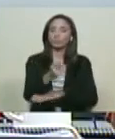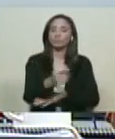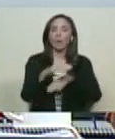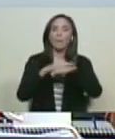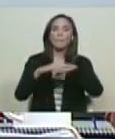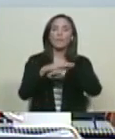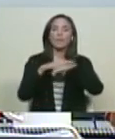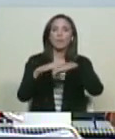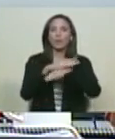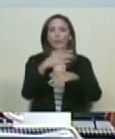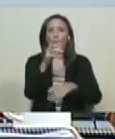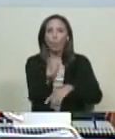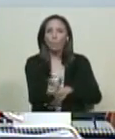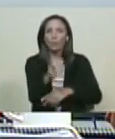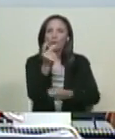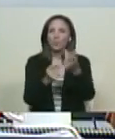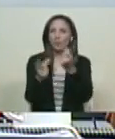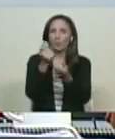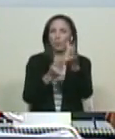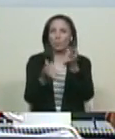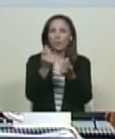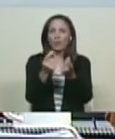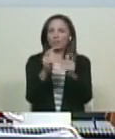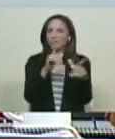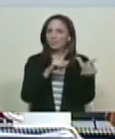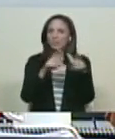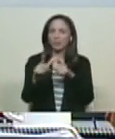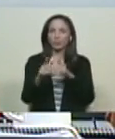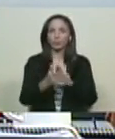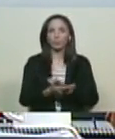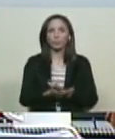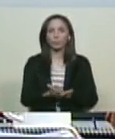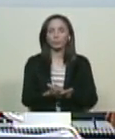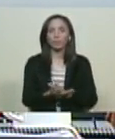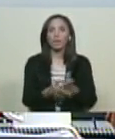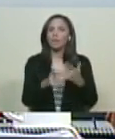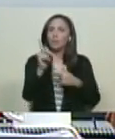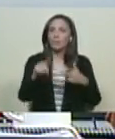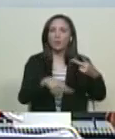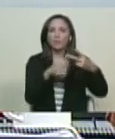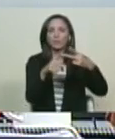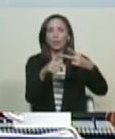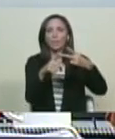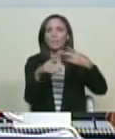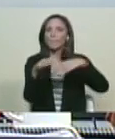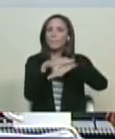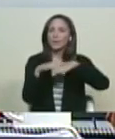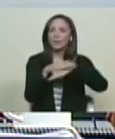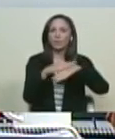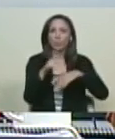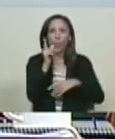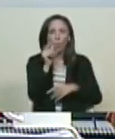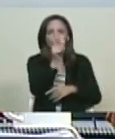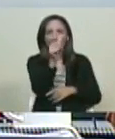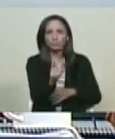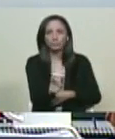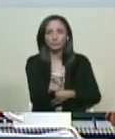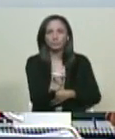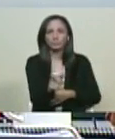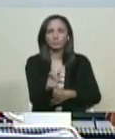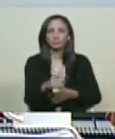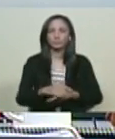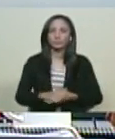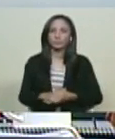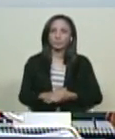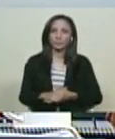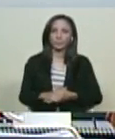de Finanzas, Simón Serpa, al compañero ministro Carlos Osorio